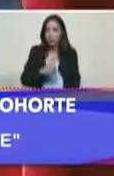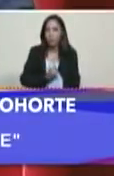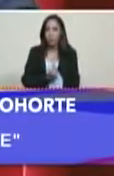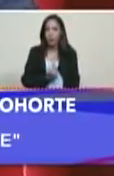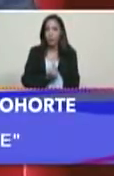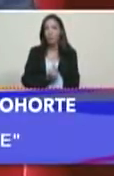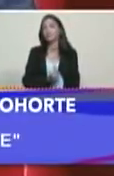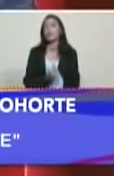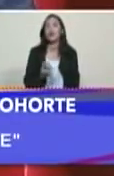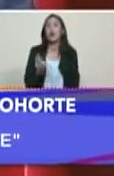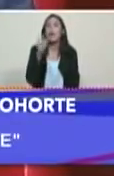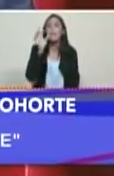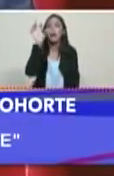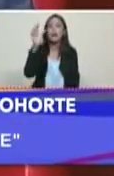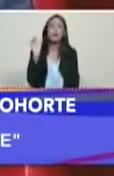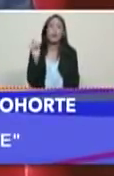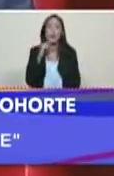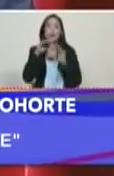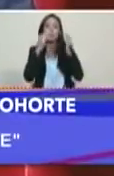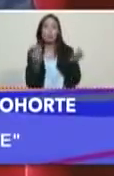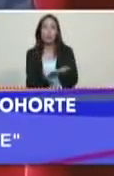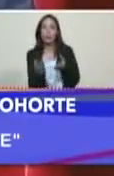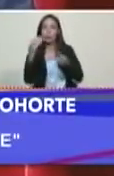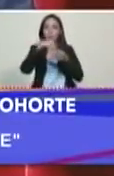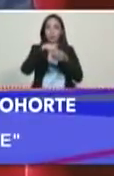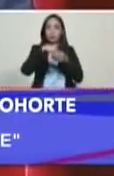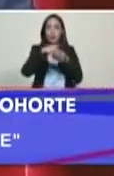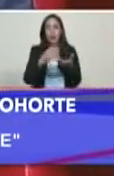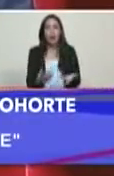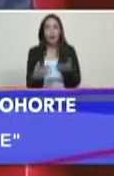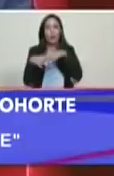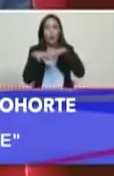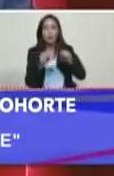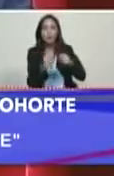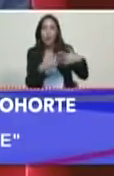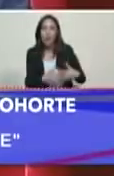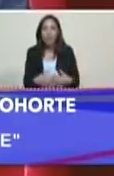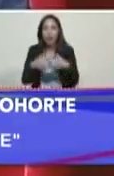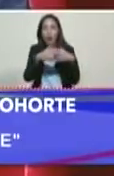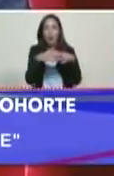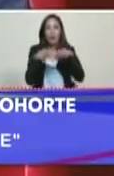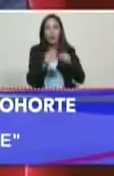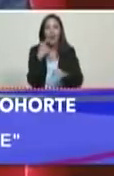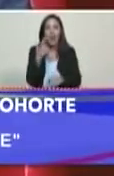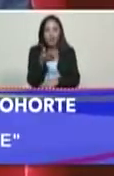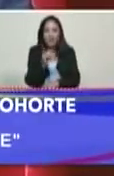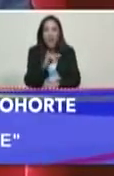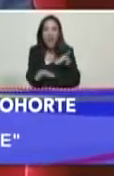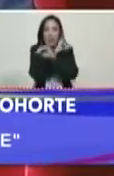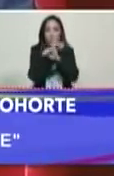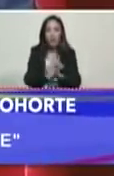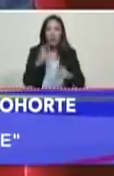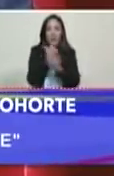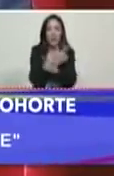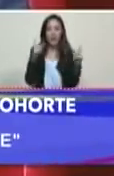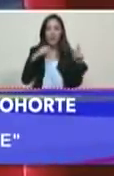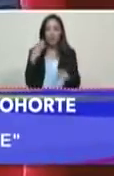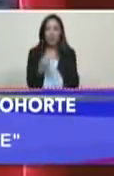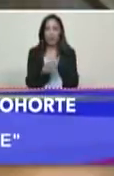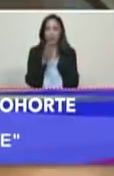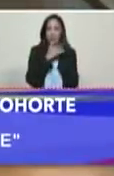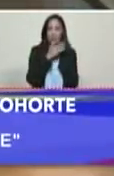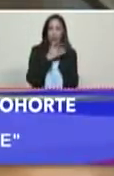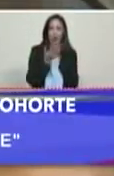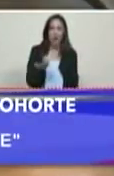Dígame un solo país del mundo colonizado por el imperio norteamericano que sea feliz y que sea libre de verdad.